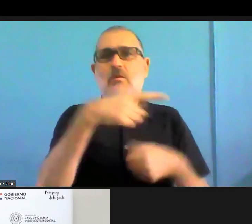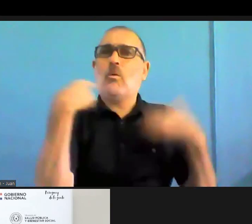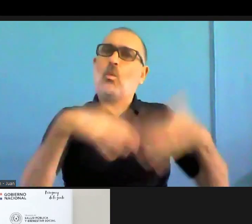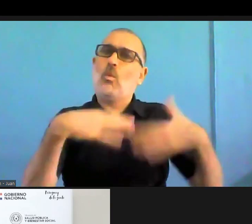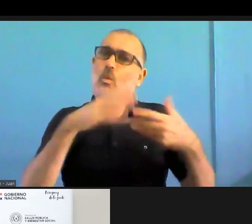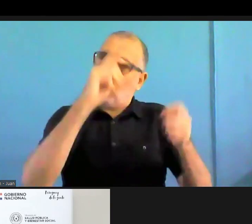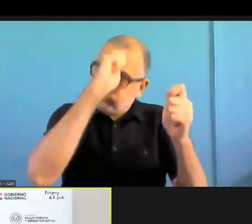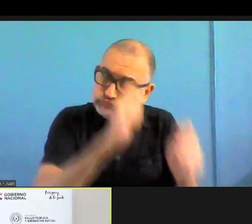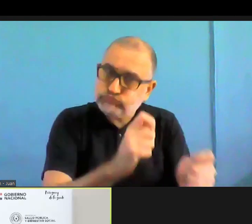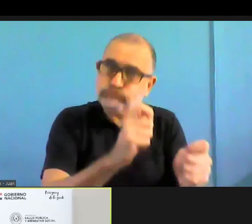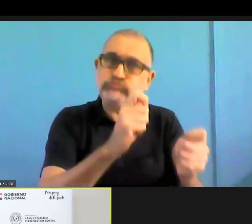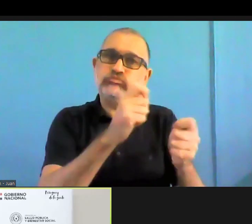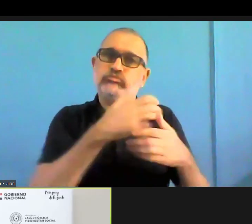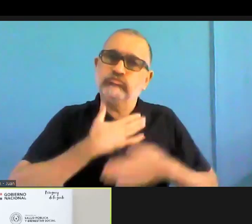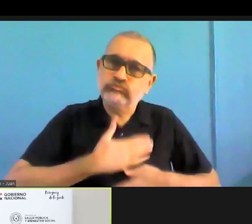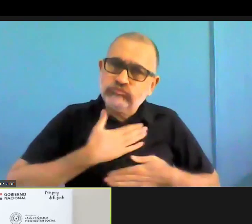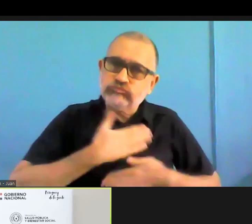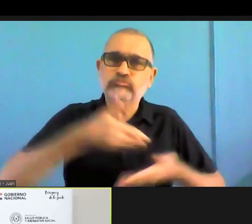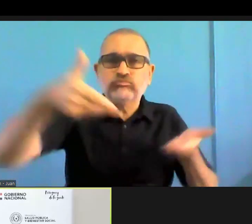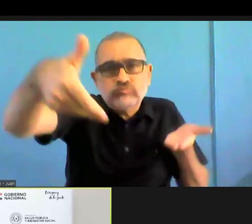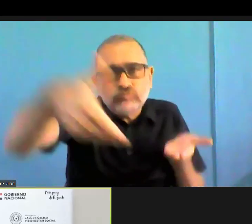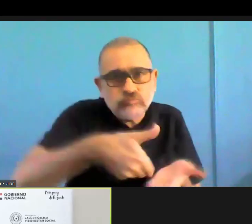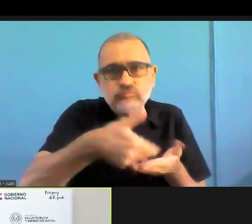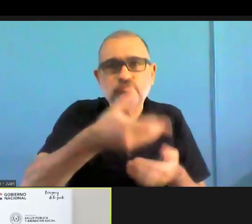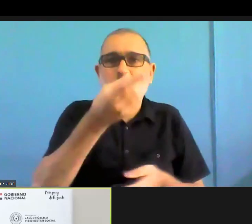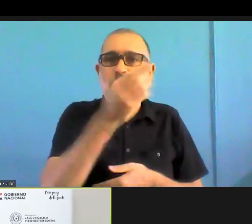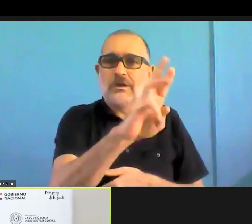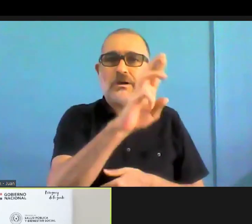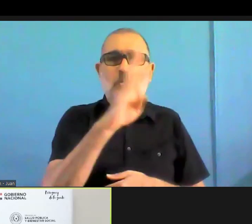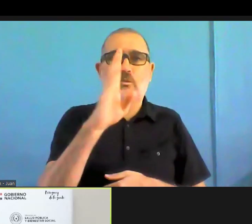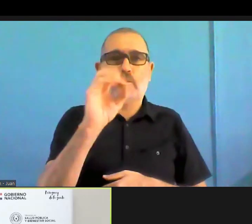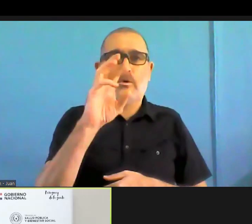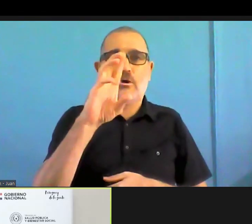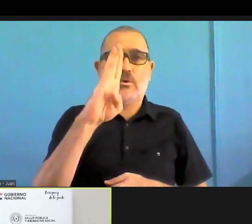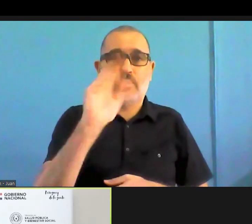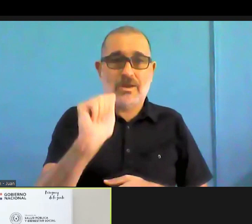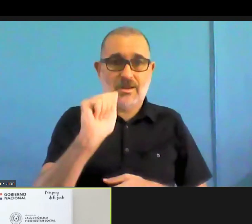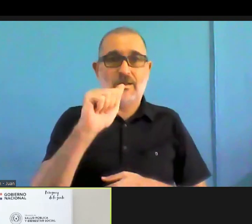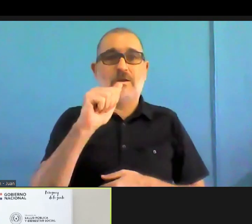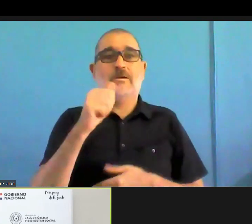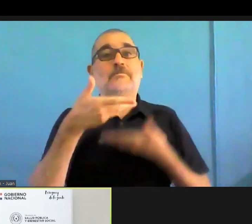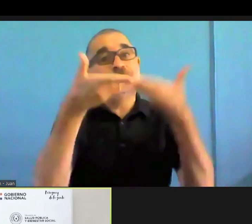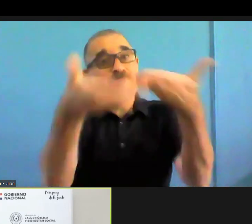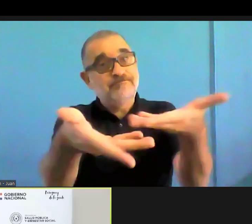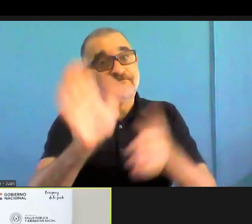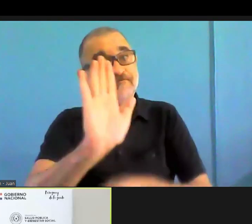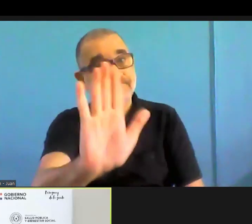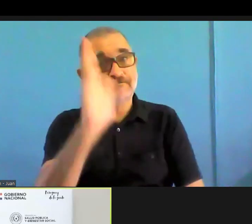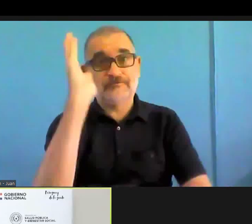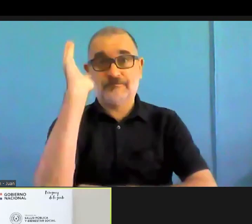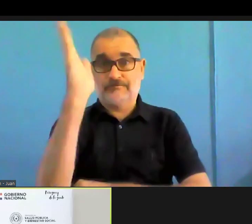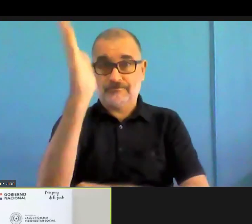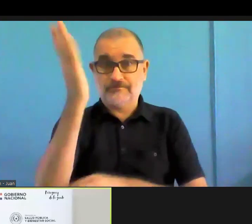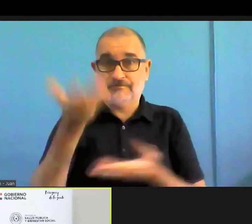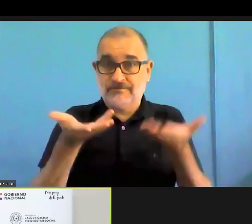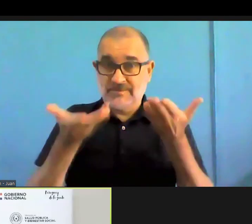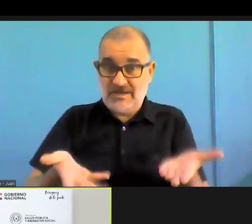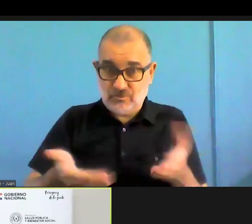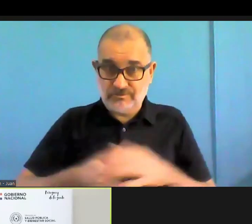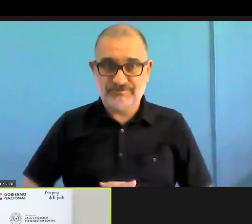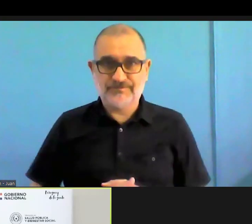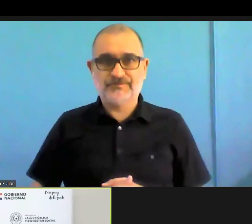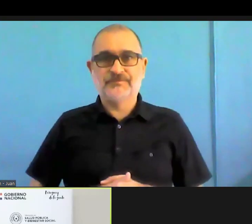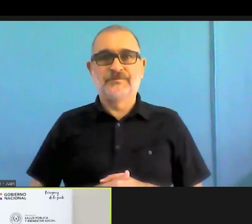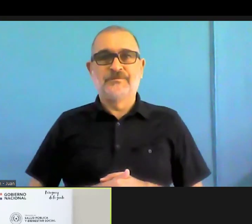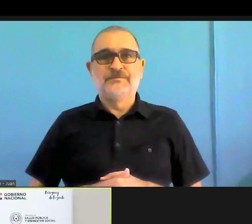palabra. Bueno, muy buenos días. Antes que nada me presento, soy la doctora